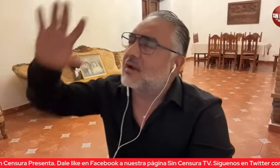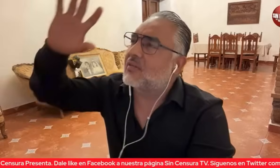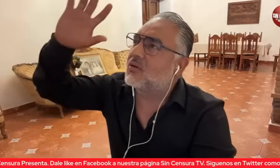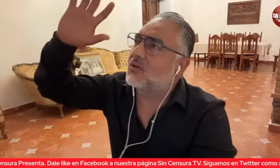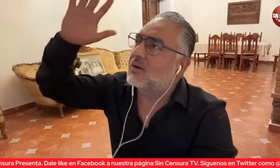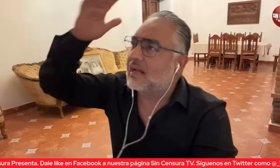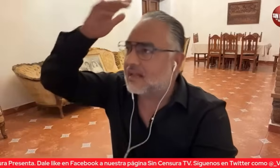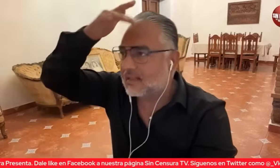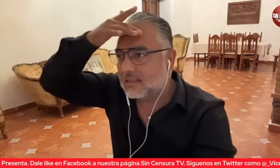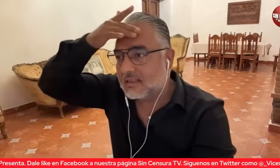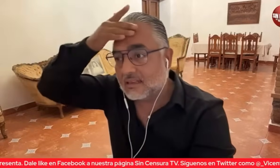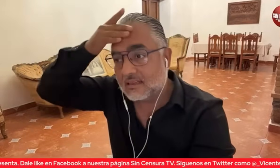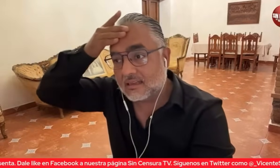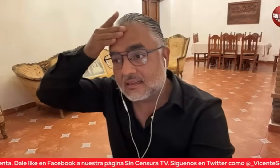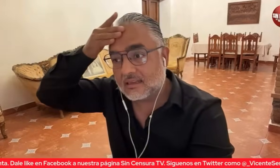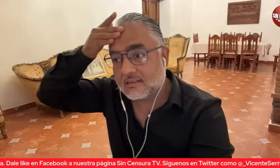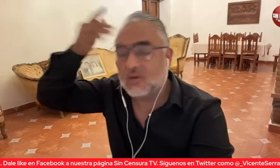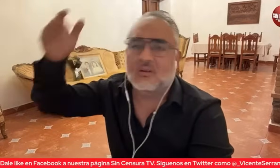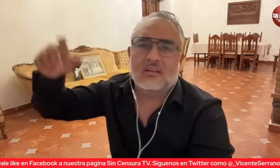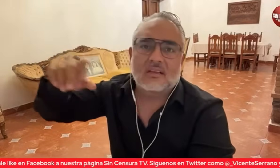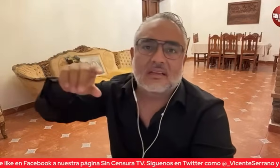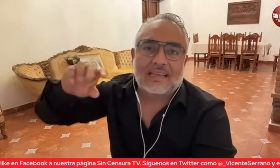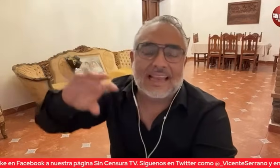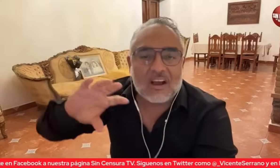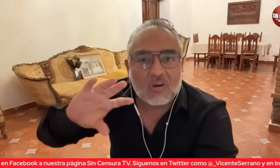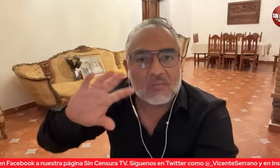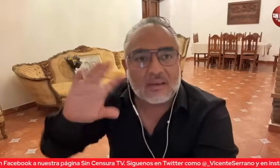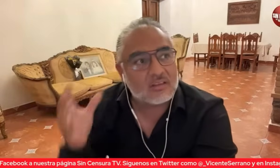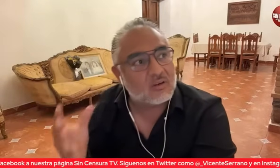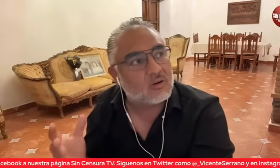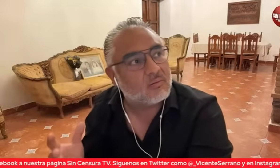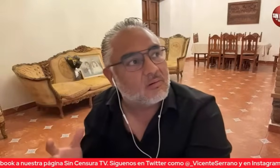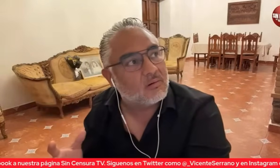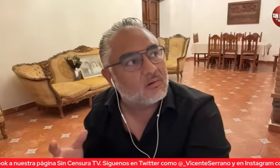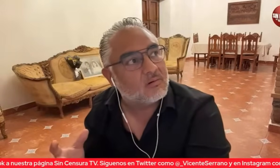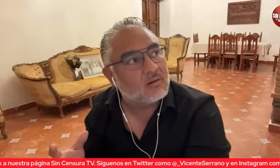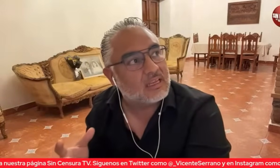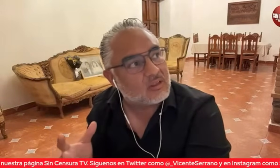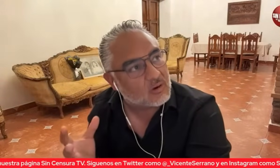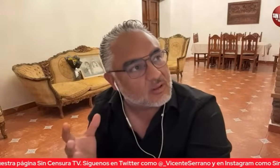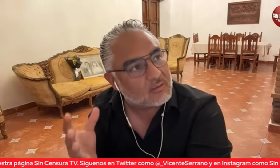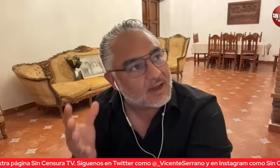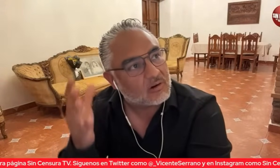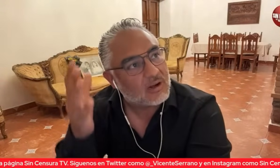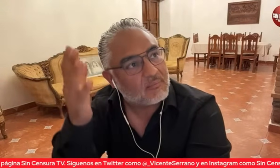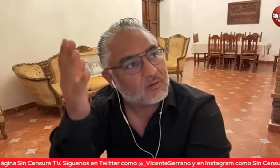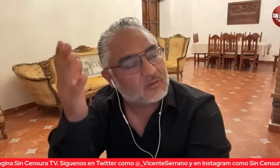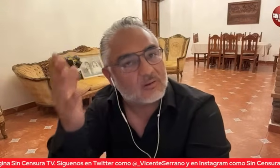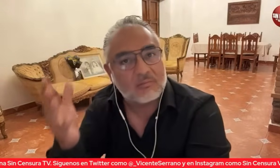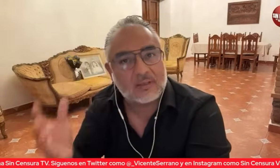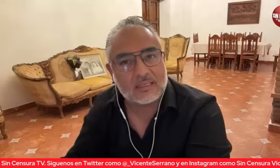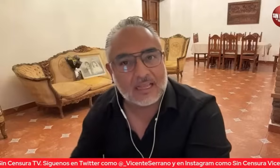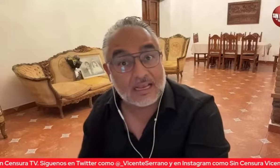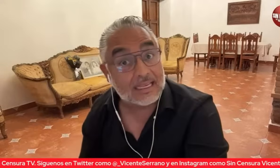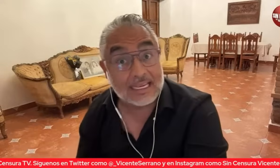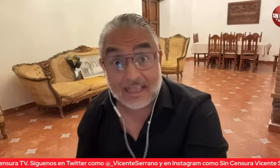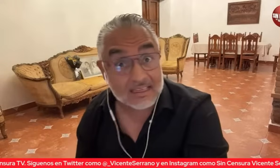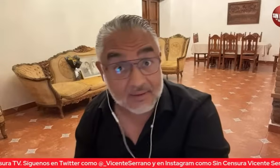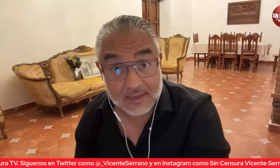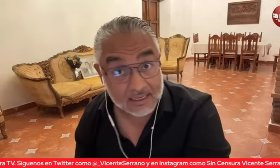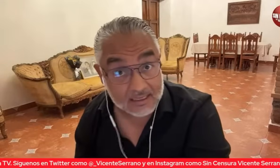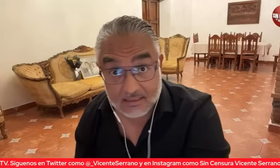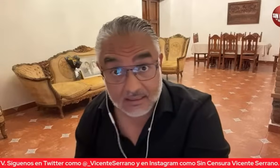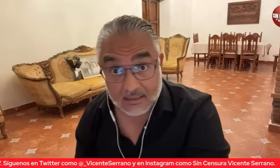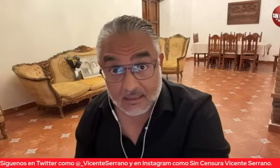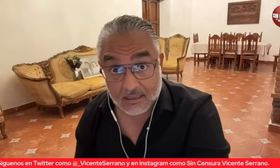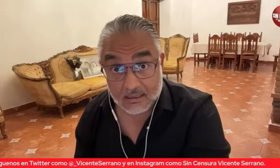es adoradora. No, que la han convertido como un ídolo de barro, la han puesto en un pedestal y nadie